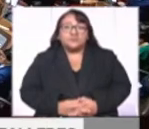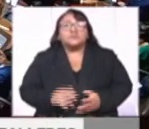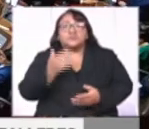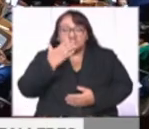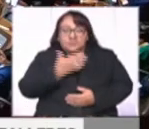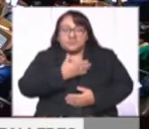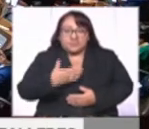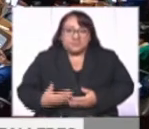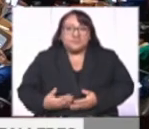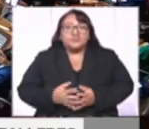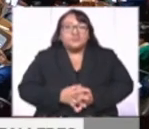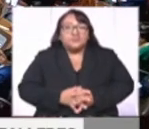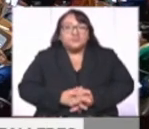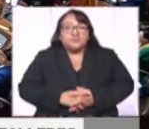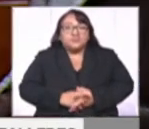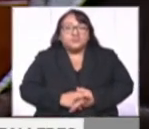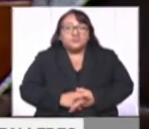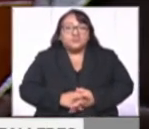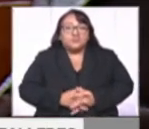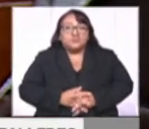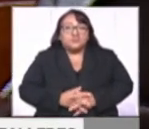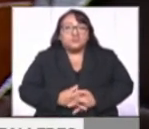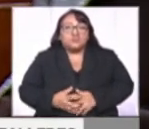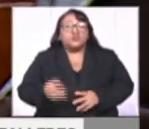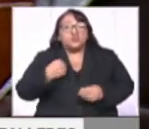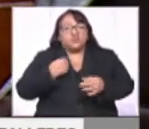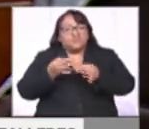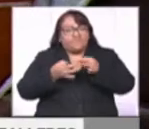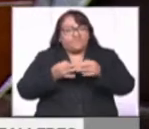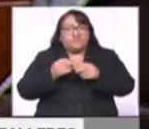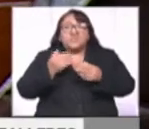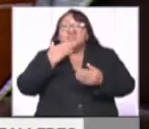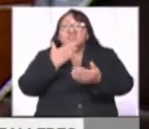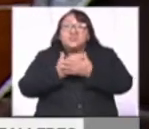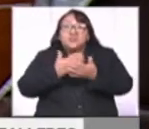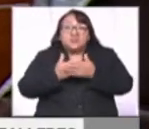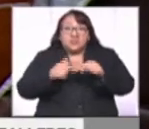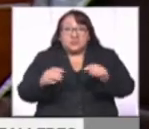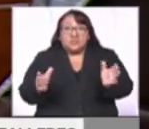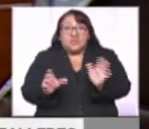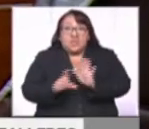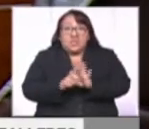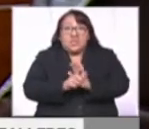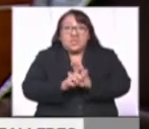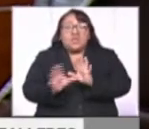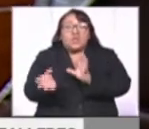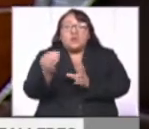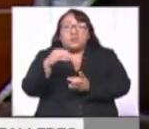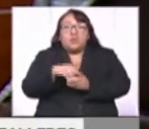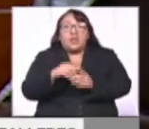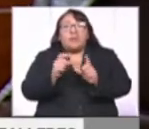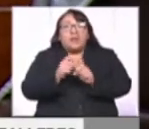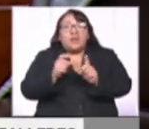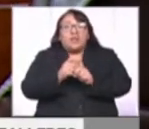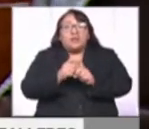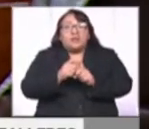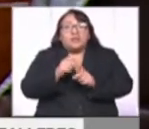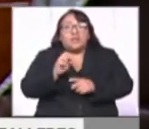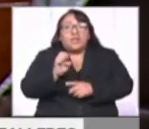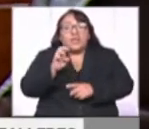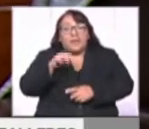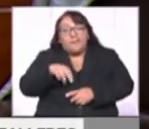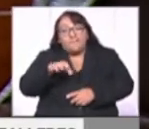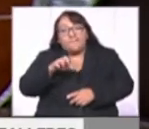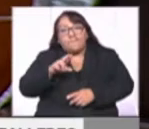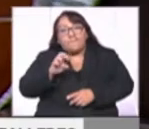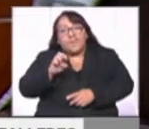Gracias, señor presidente. Voy a ser puntual. Voy a pedir a los que han propuesto esta ley que incorporen la palabra emprendedor